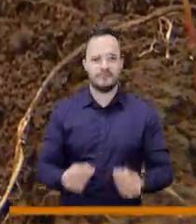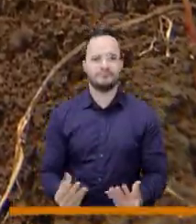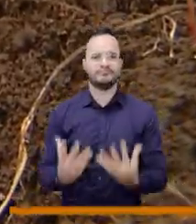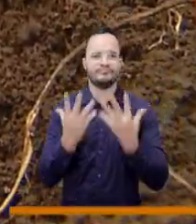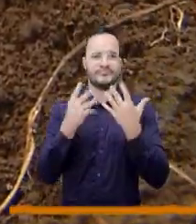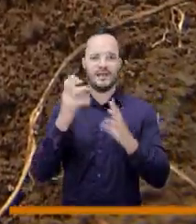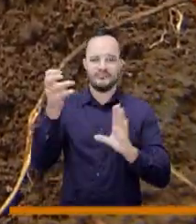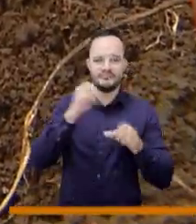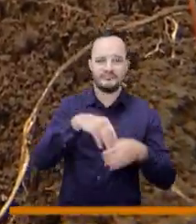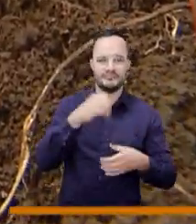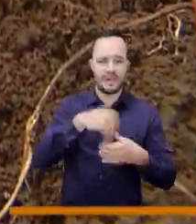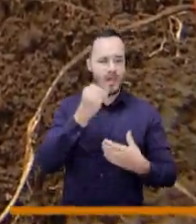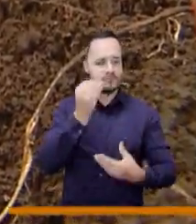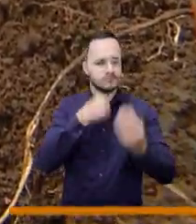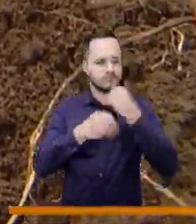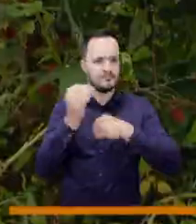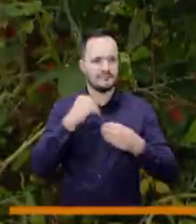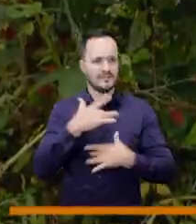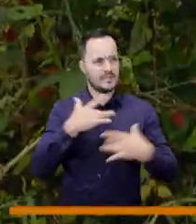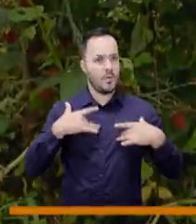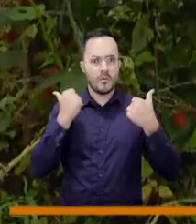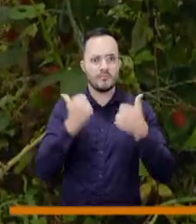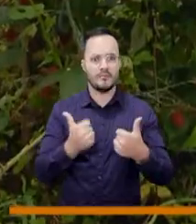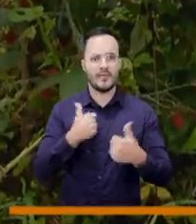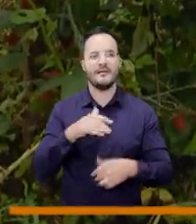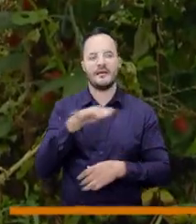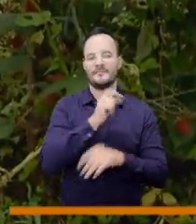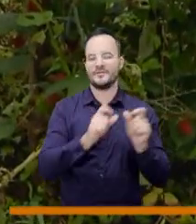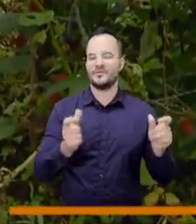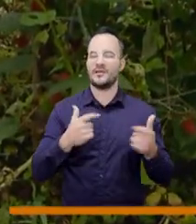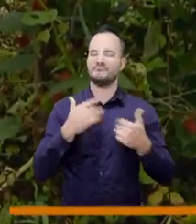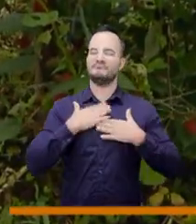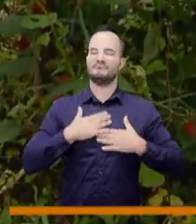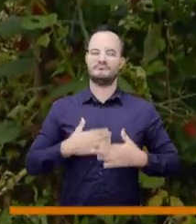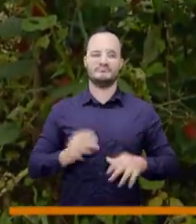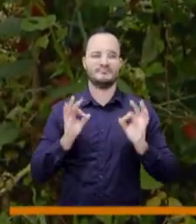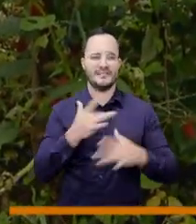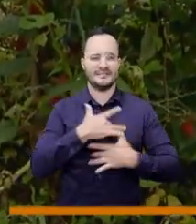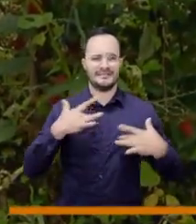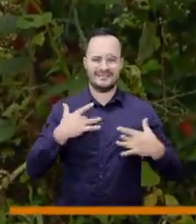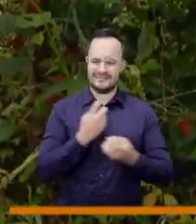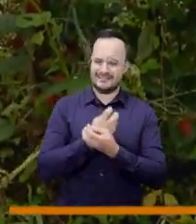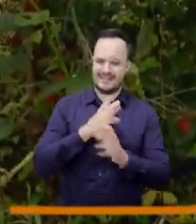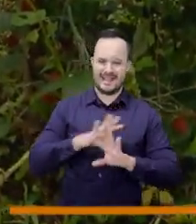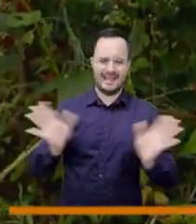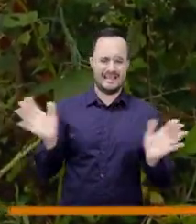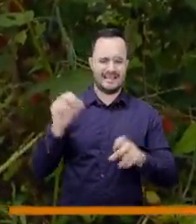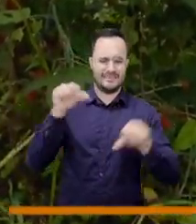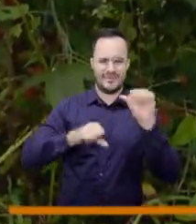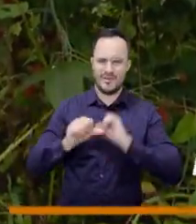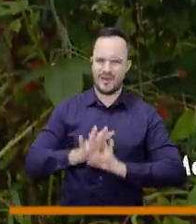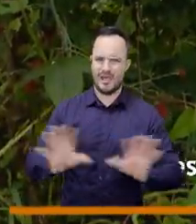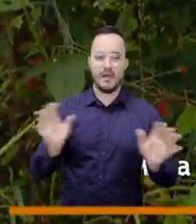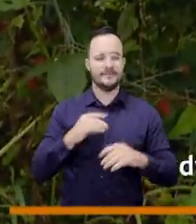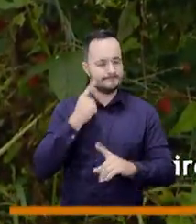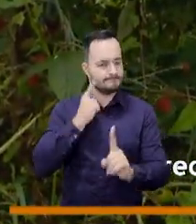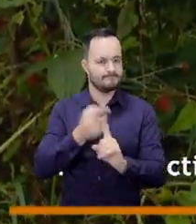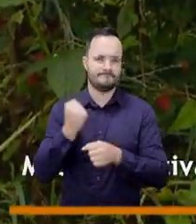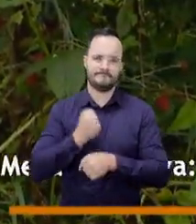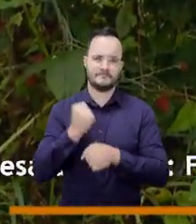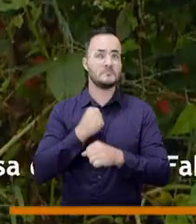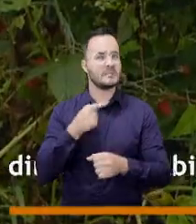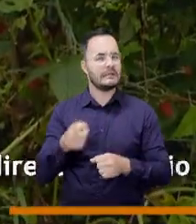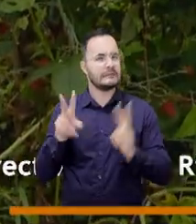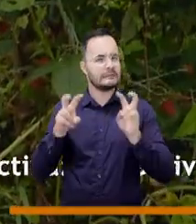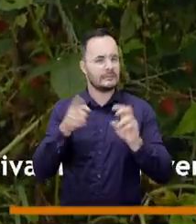quien los consuma también cuidemos la salud de la gente que hoy quiere una alimentación sana, limpia, de venenos y de químicos. Queremos seguir